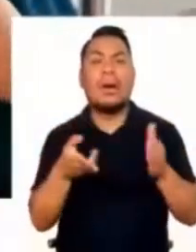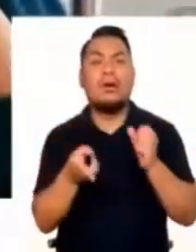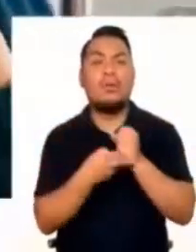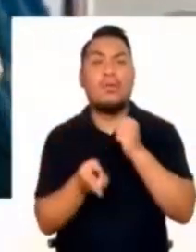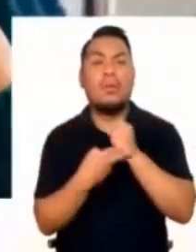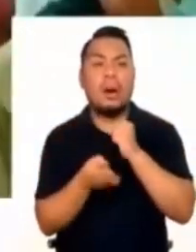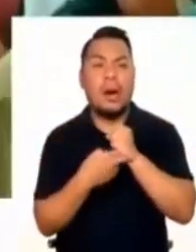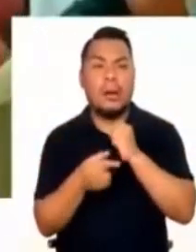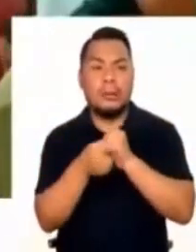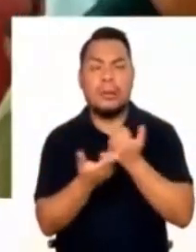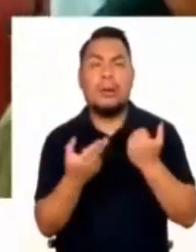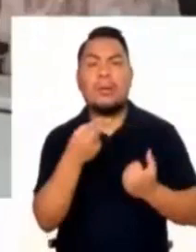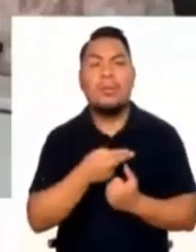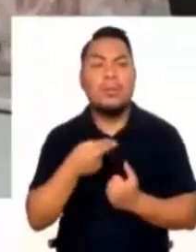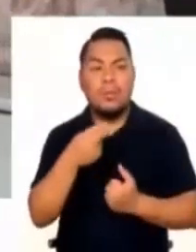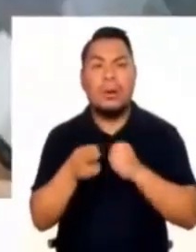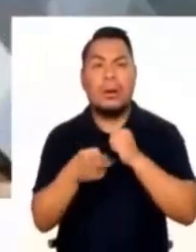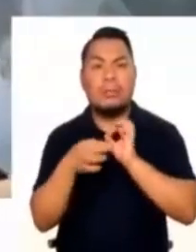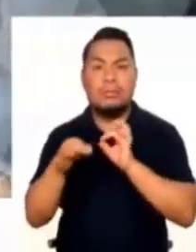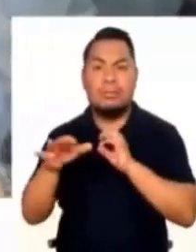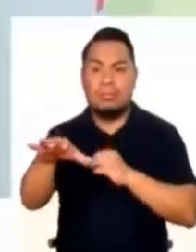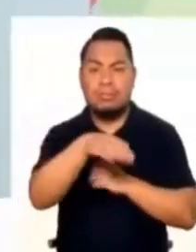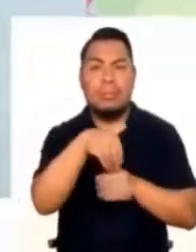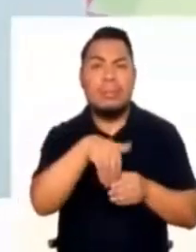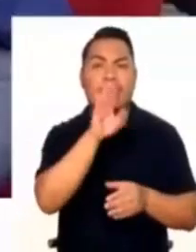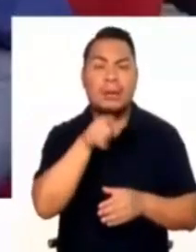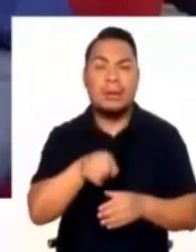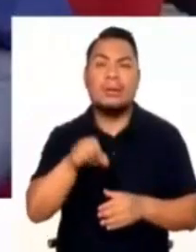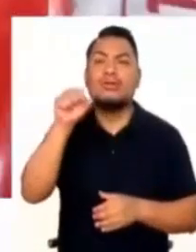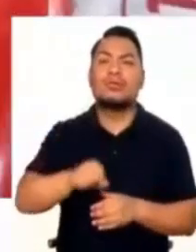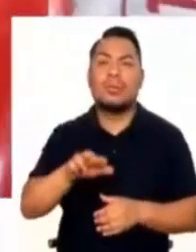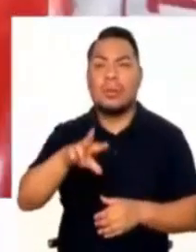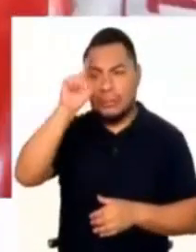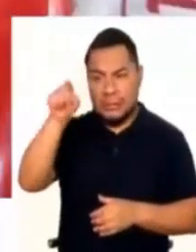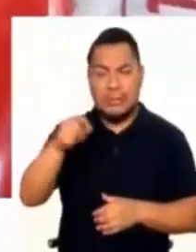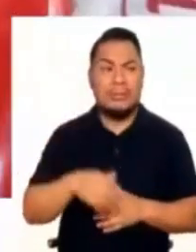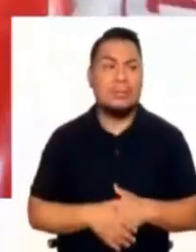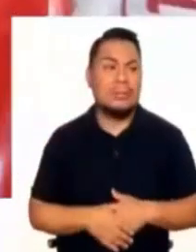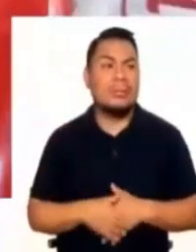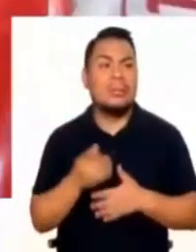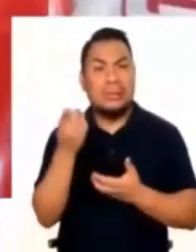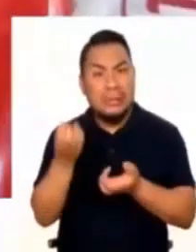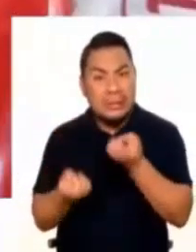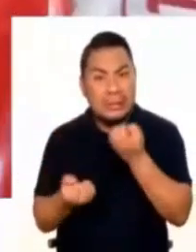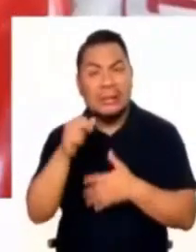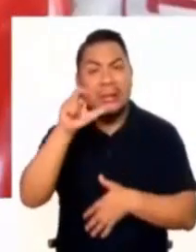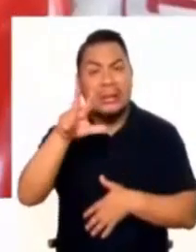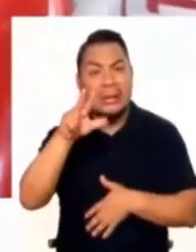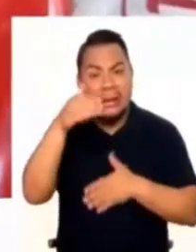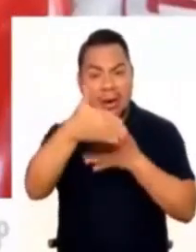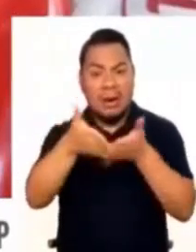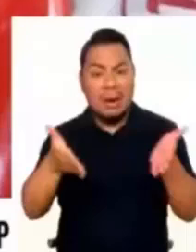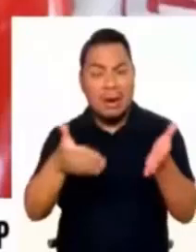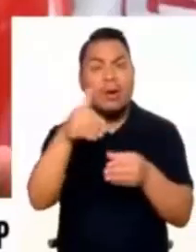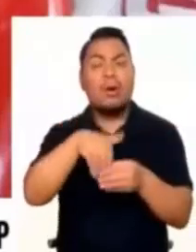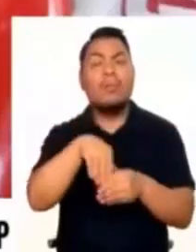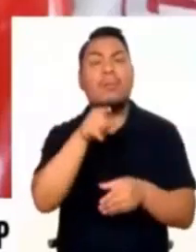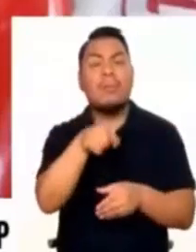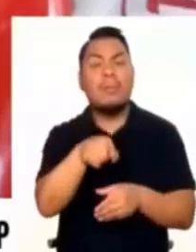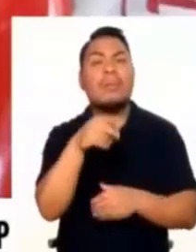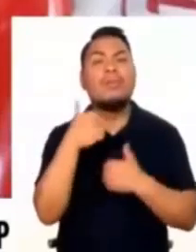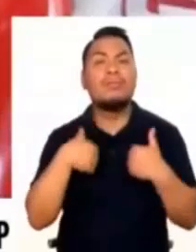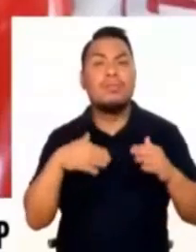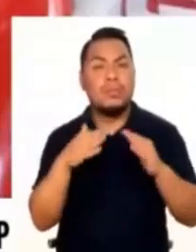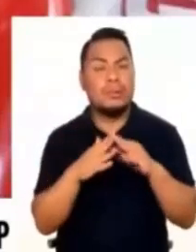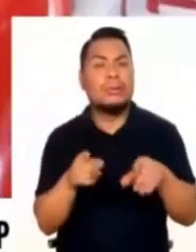Bueno amigos, hay que tener bastante cuidado con este reportaje porque si es que esto pasara, la economía del Perú se